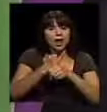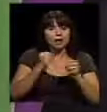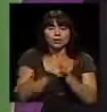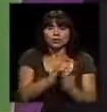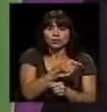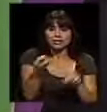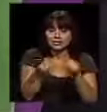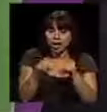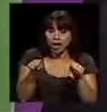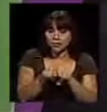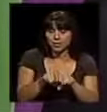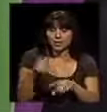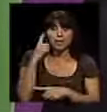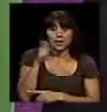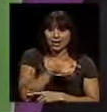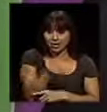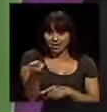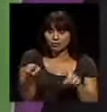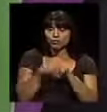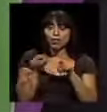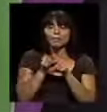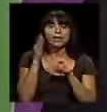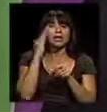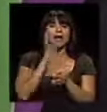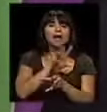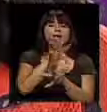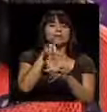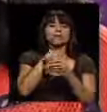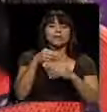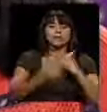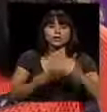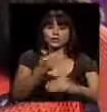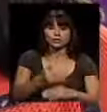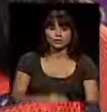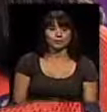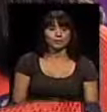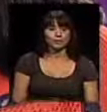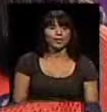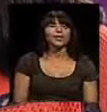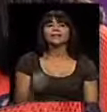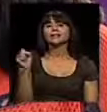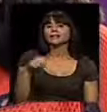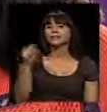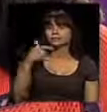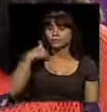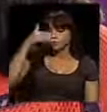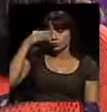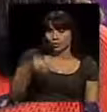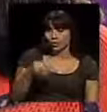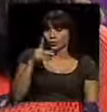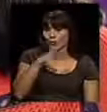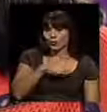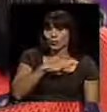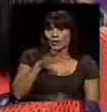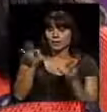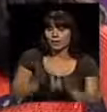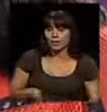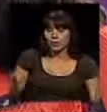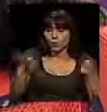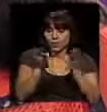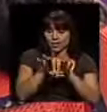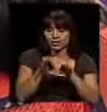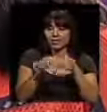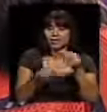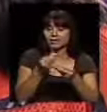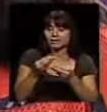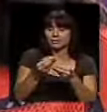¿verdad? Para que ellos se involucren también en el proceso. Claro. Yo creo que uno de los aspectos más importantes es dar una información clara